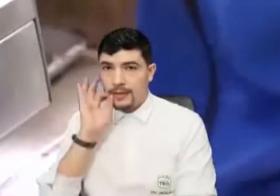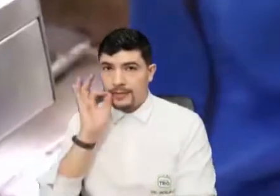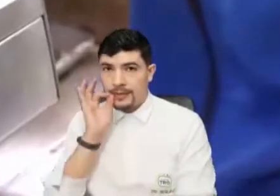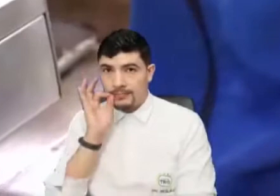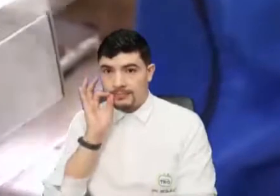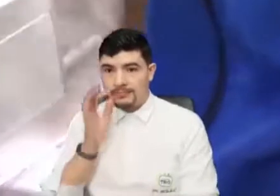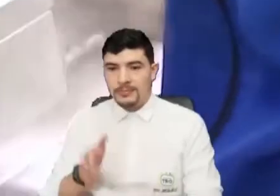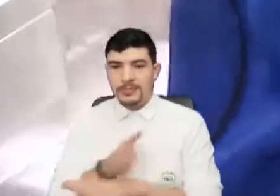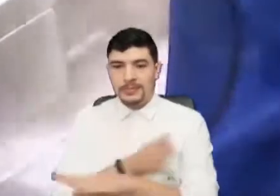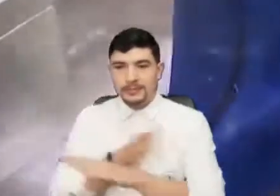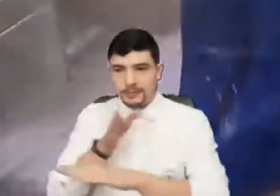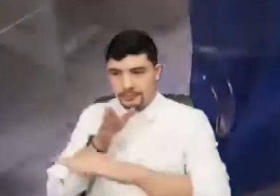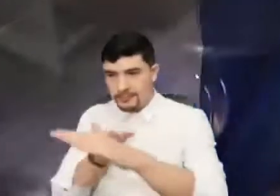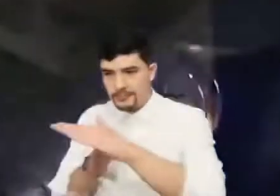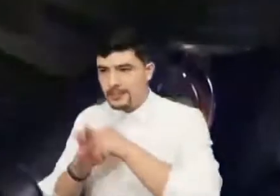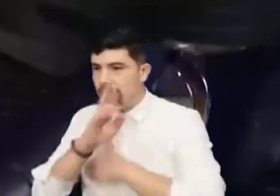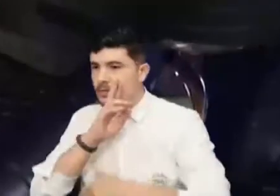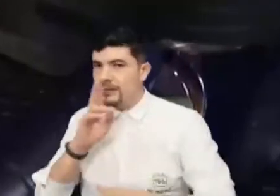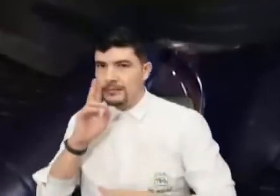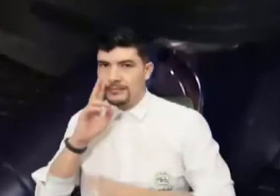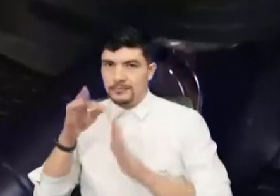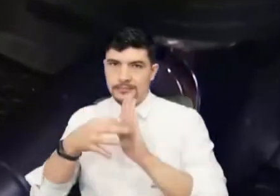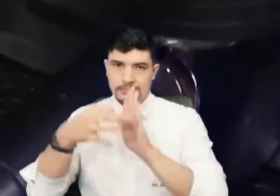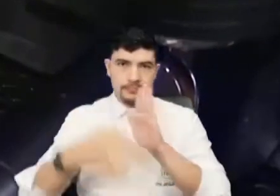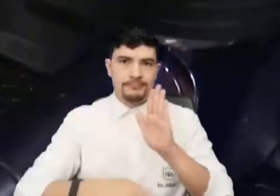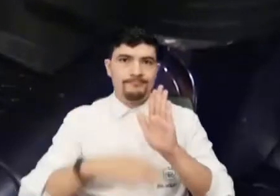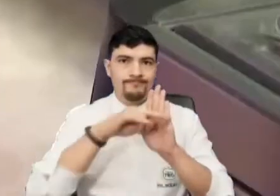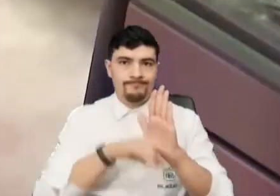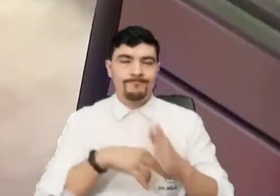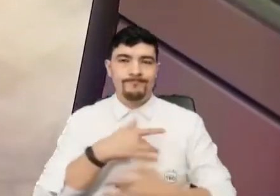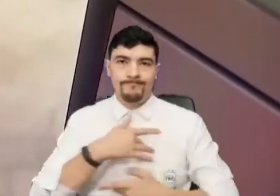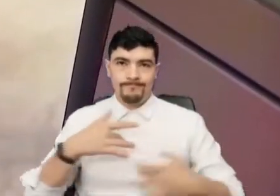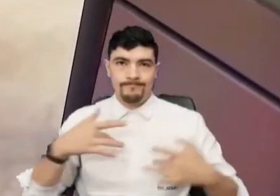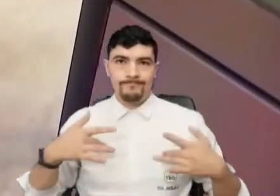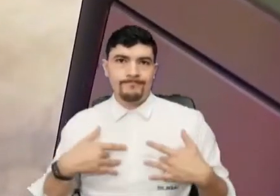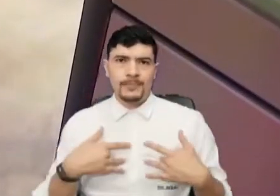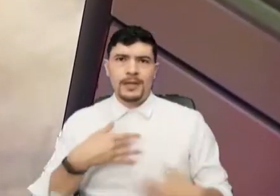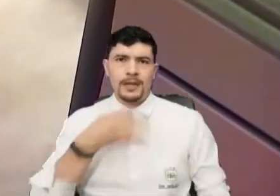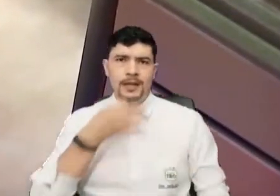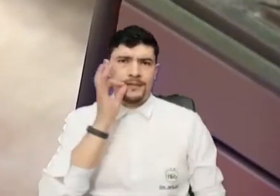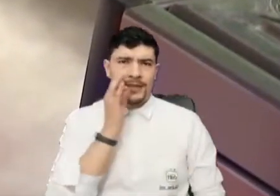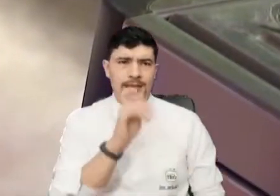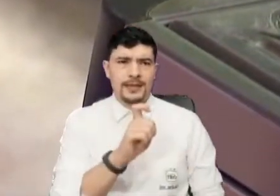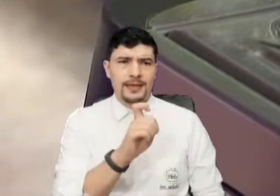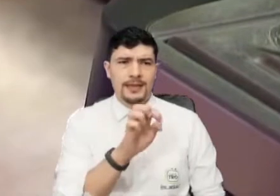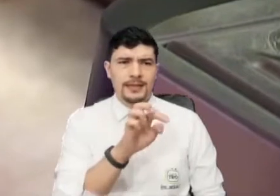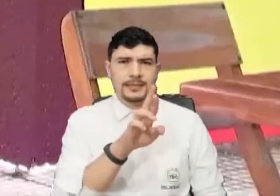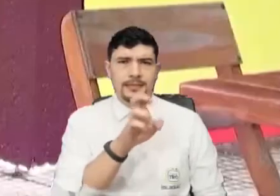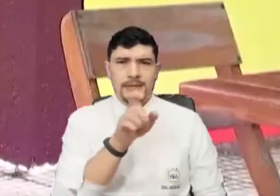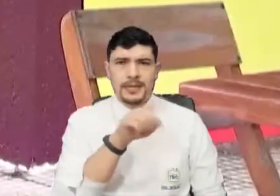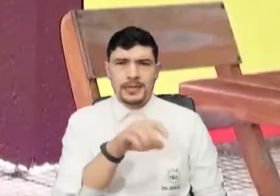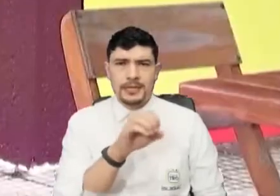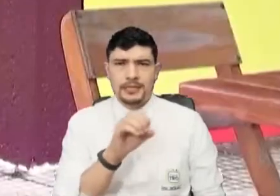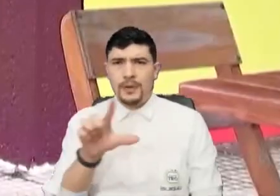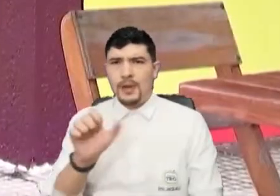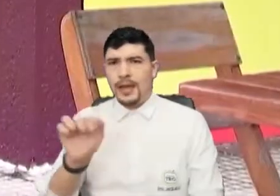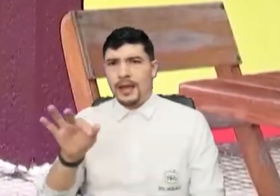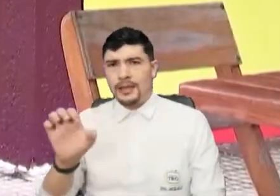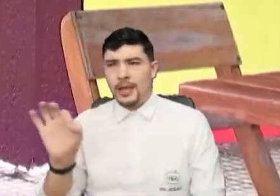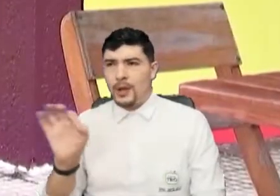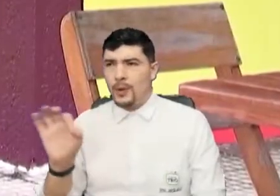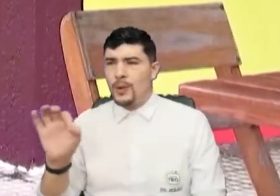un expreso un capuchino un latte o un campesino en cualquiera de sus presentaciones circasia se había ido